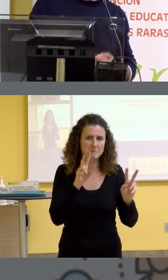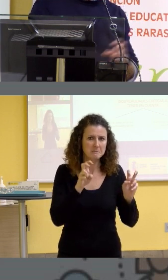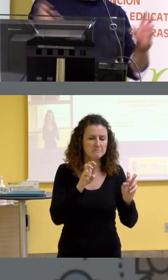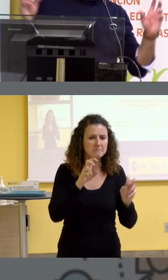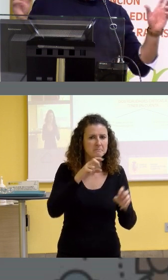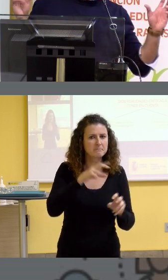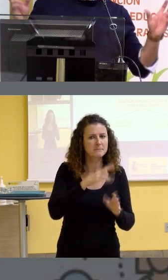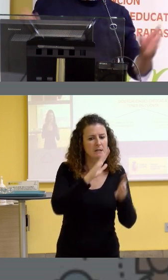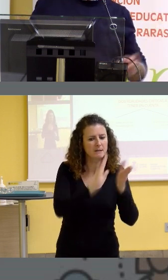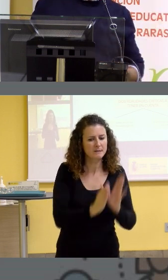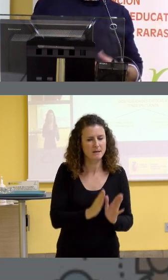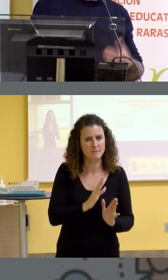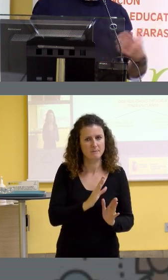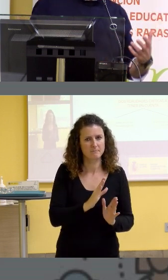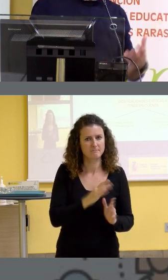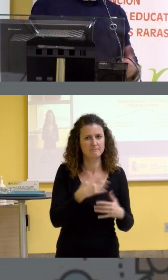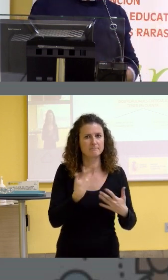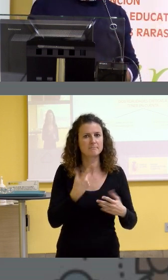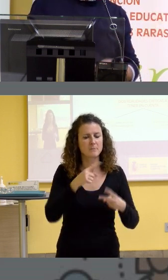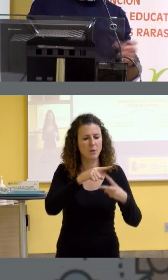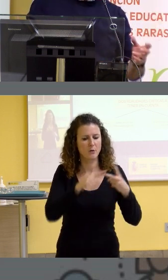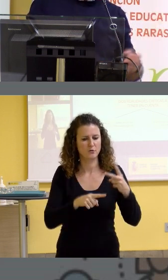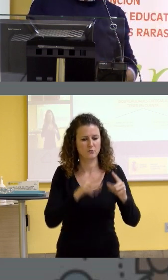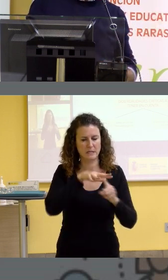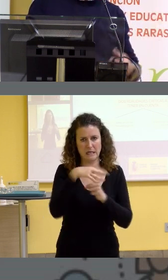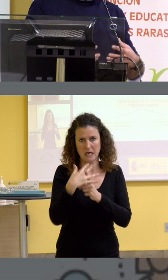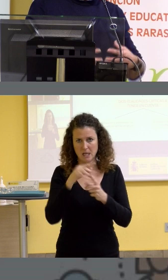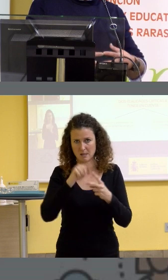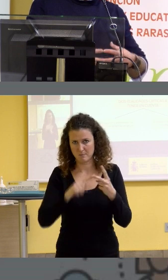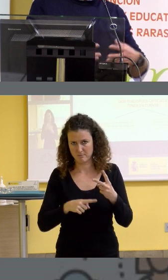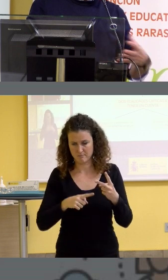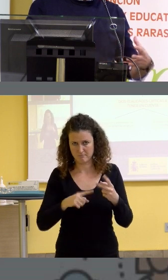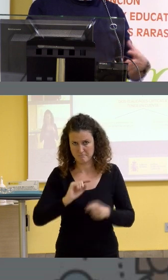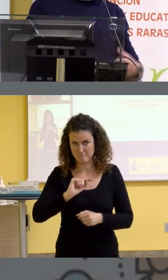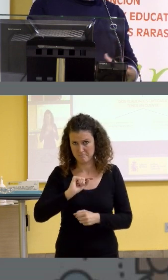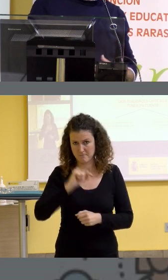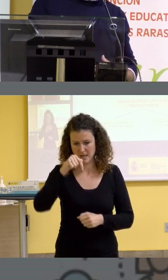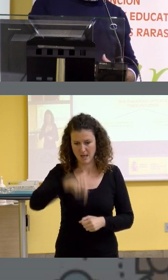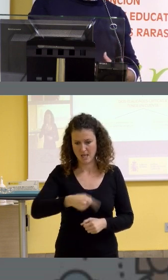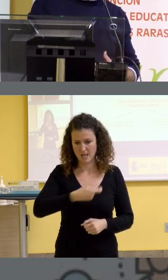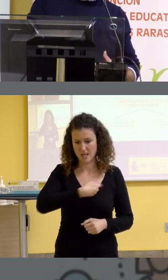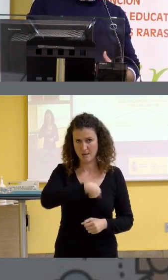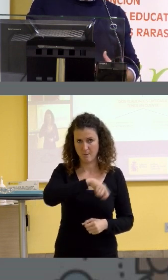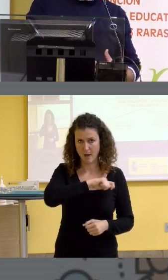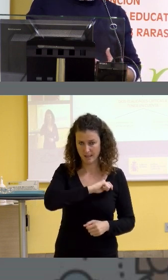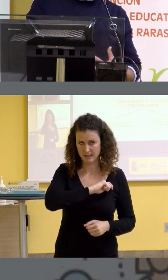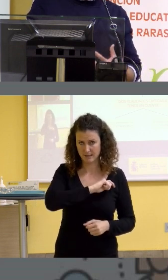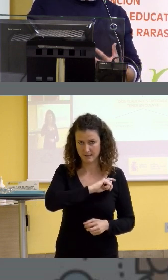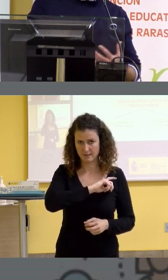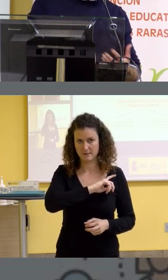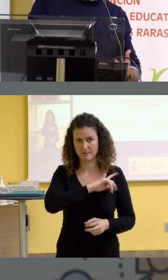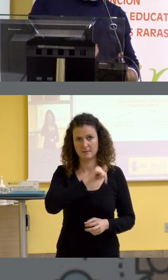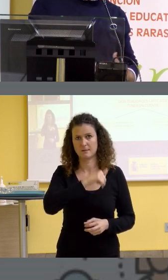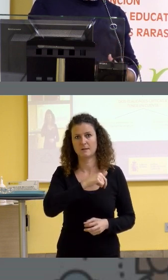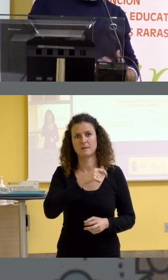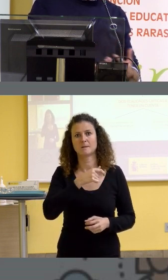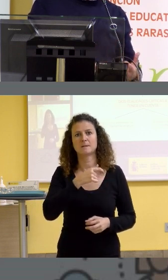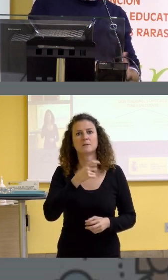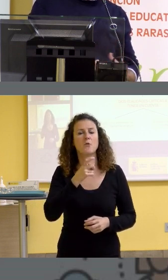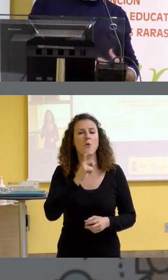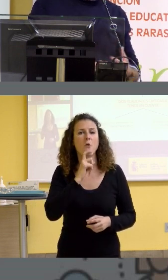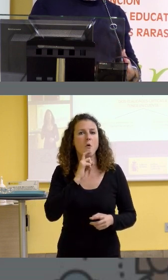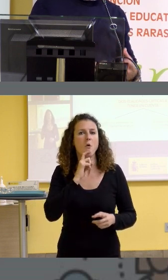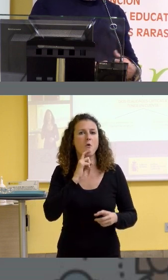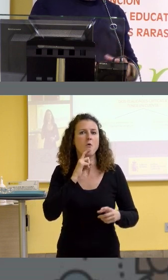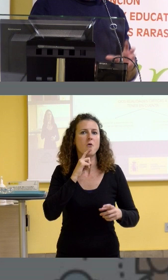aparentemente efectivas hay dos realidades a tener muy en cuenta. Una es, en este país, cómo funciona la